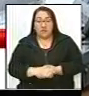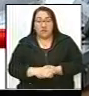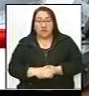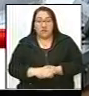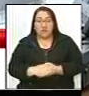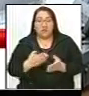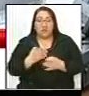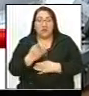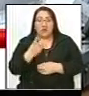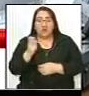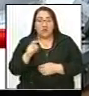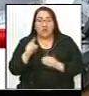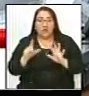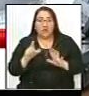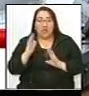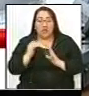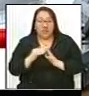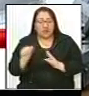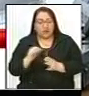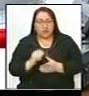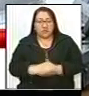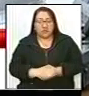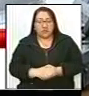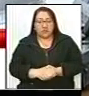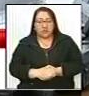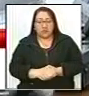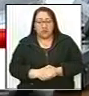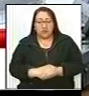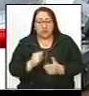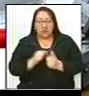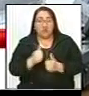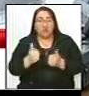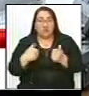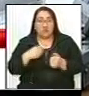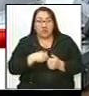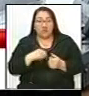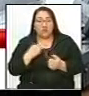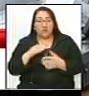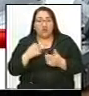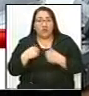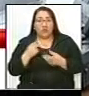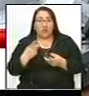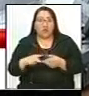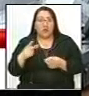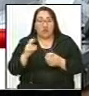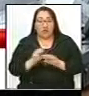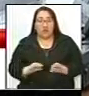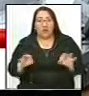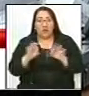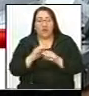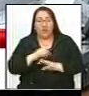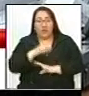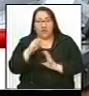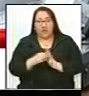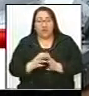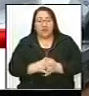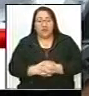lleva 217 millones de soles, con lo cual, digamos, hubo un incremento importante en el proyecto.